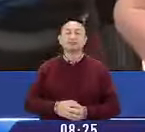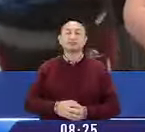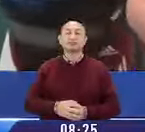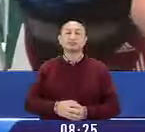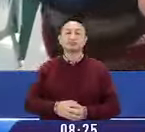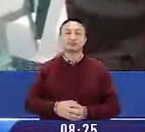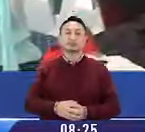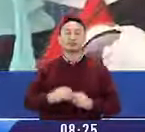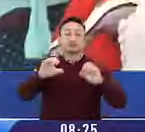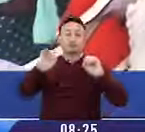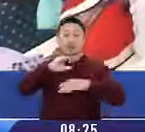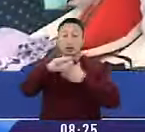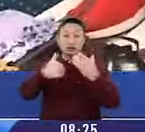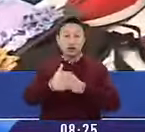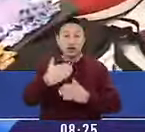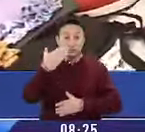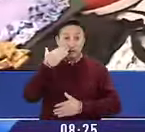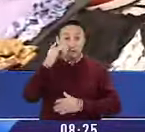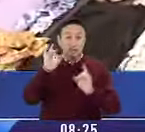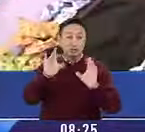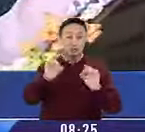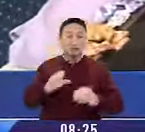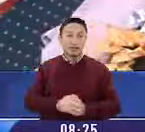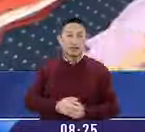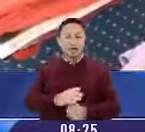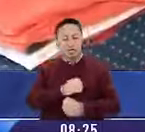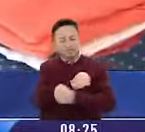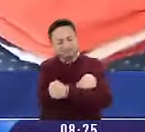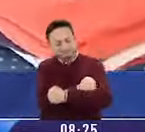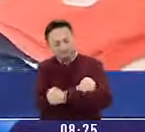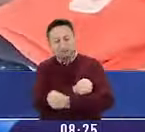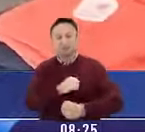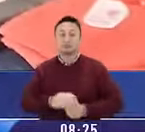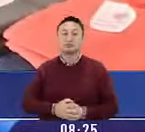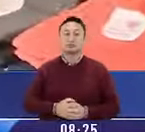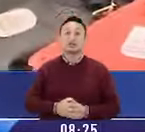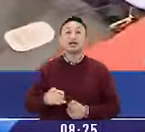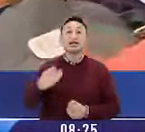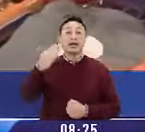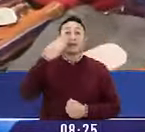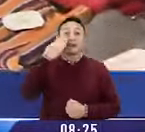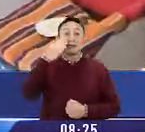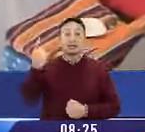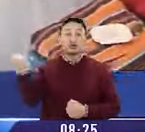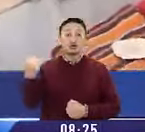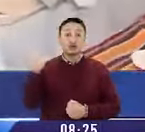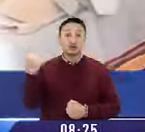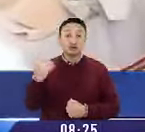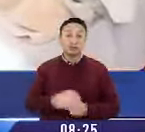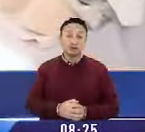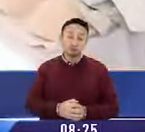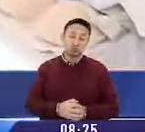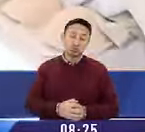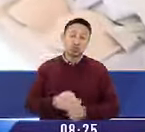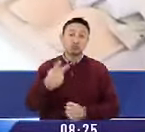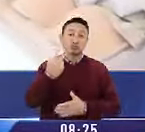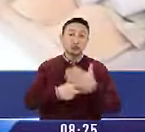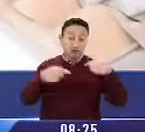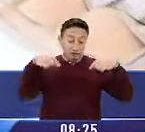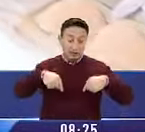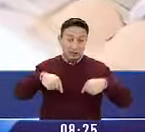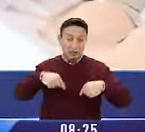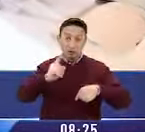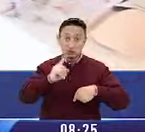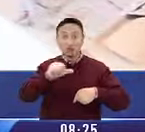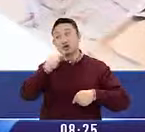lo mejor, lo mejor para todas esas mamitas, mandarles un fuerte abrazo para esas mamitas que están solas, que tal vez sus hijos no están en este